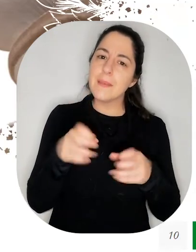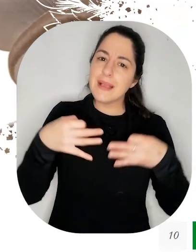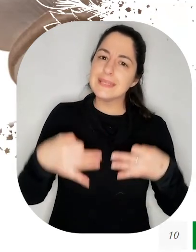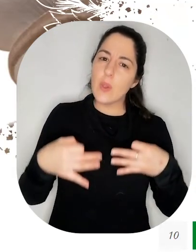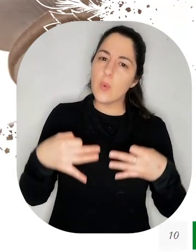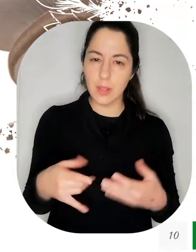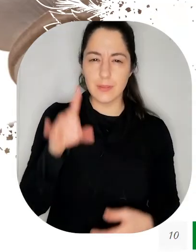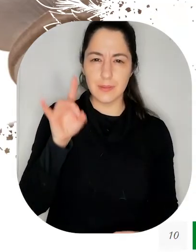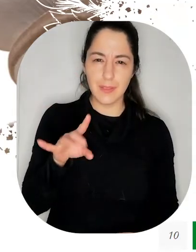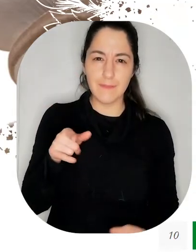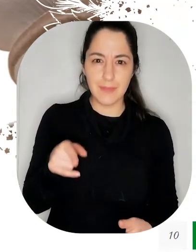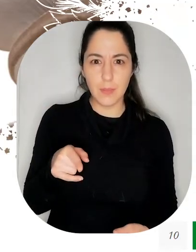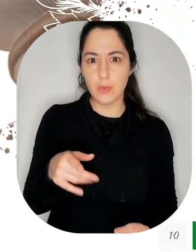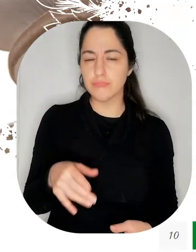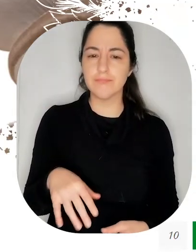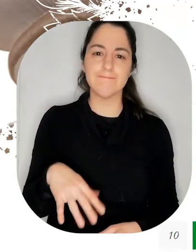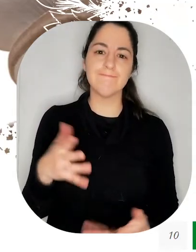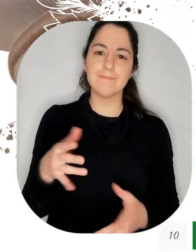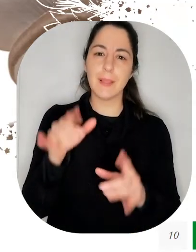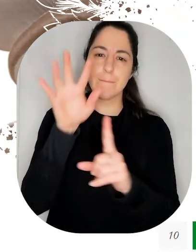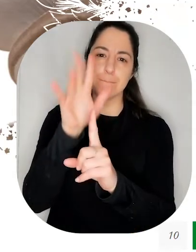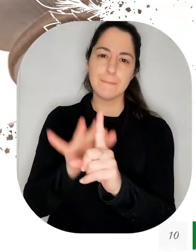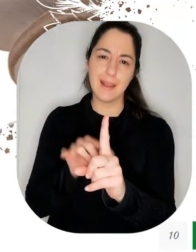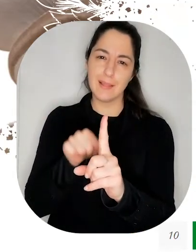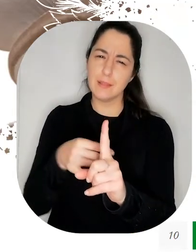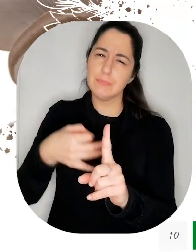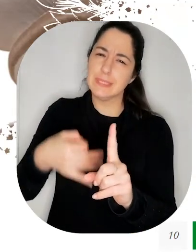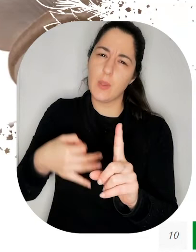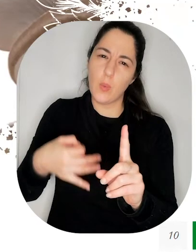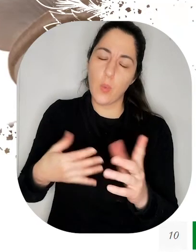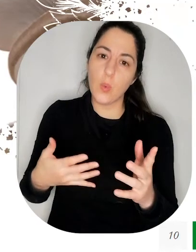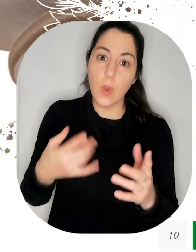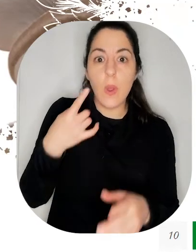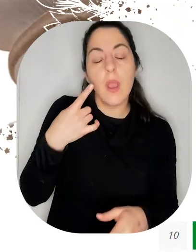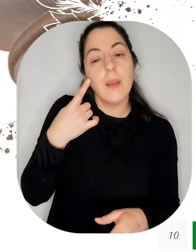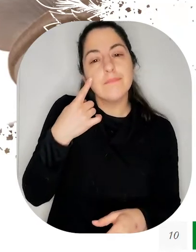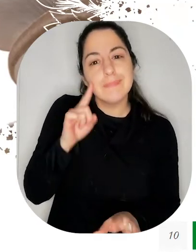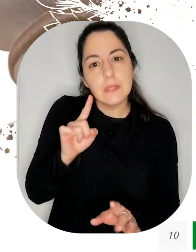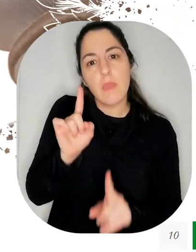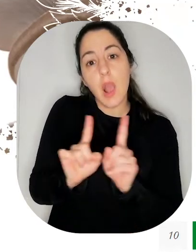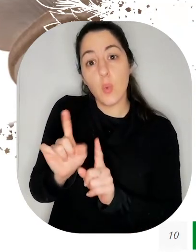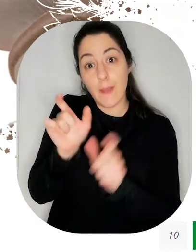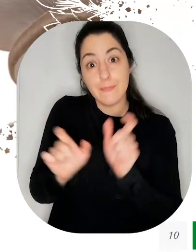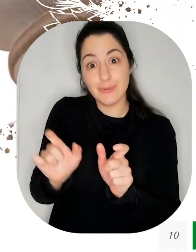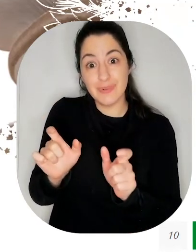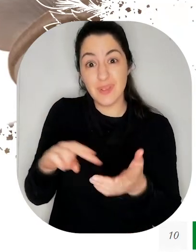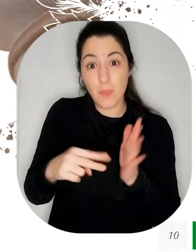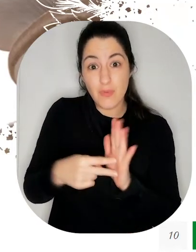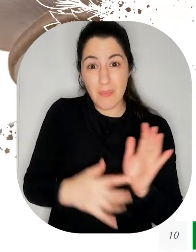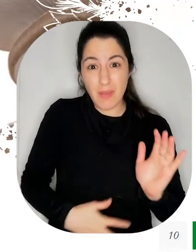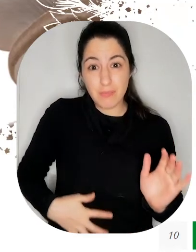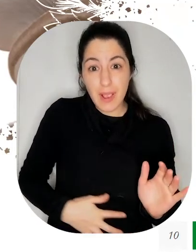En cuanto a la seguridad, sabemos que tiene un perfil muy seguro, excepto estas personas que pueden tener un poco de